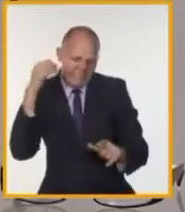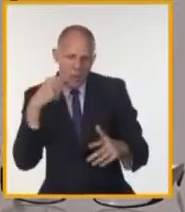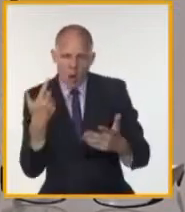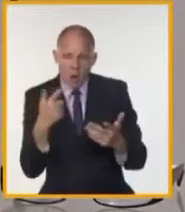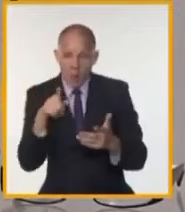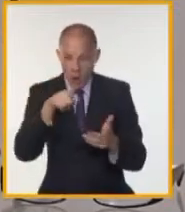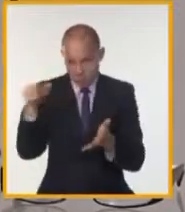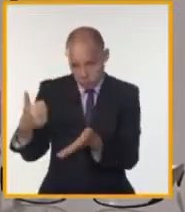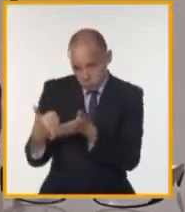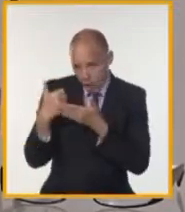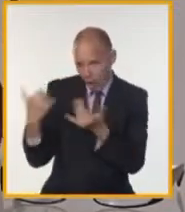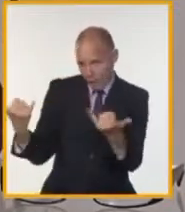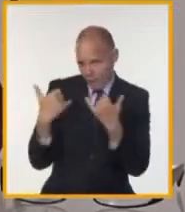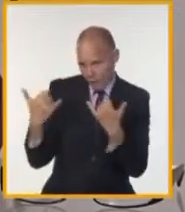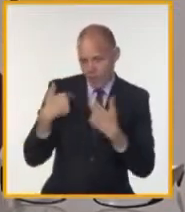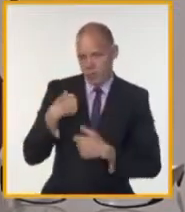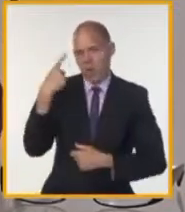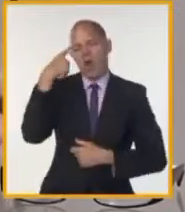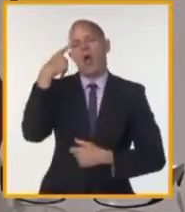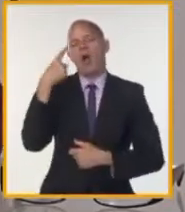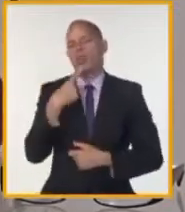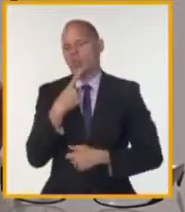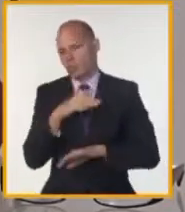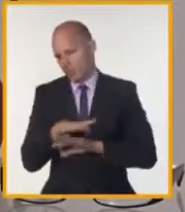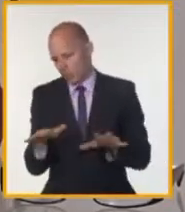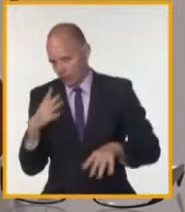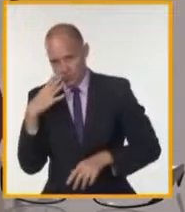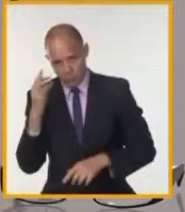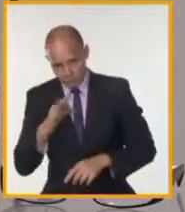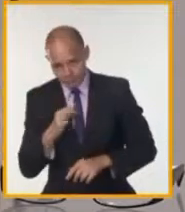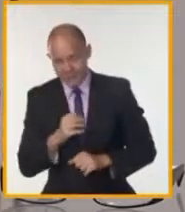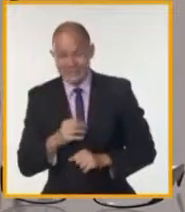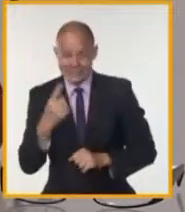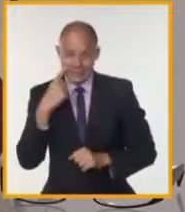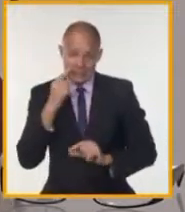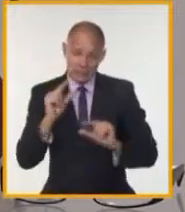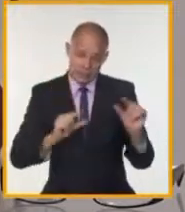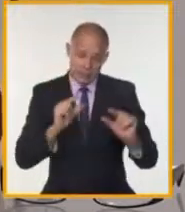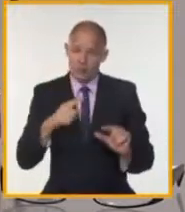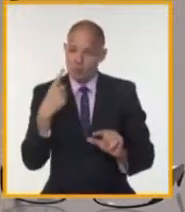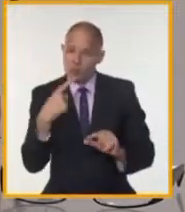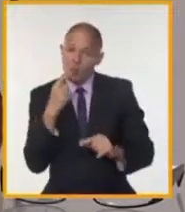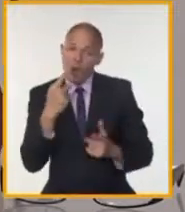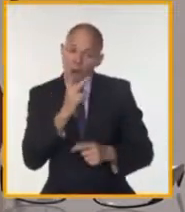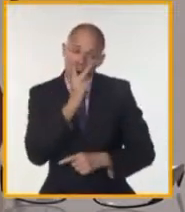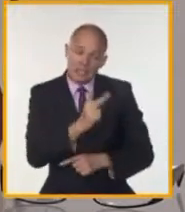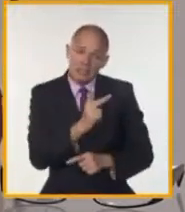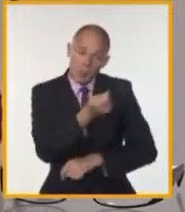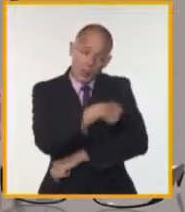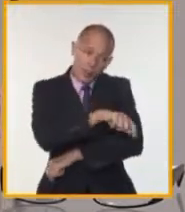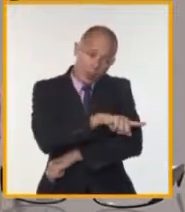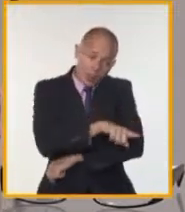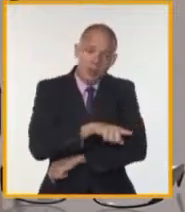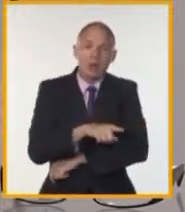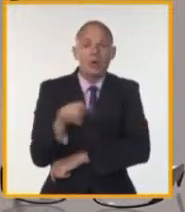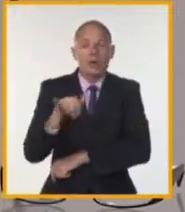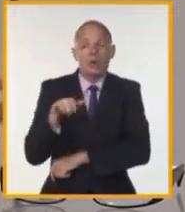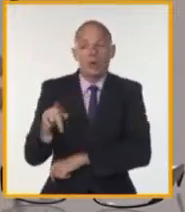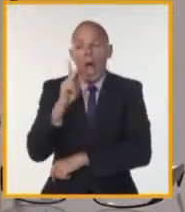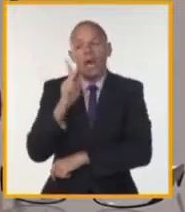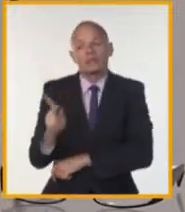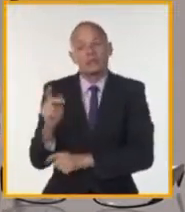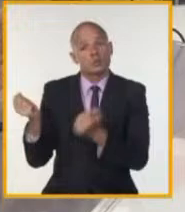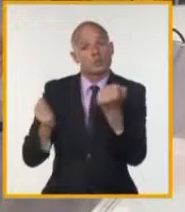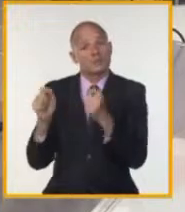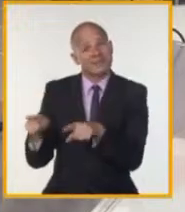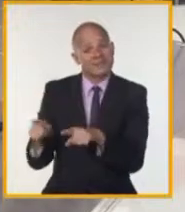y también el cliente pasajero. Claro. Quiere decir que estamos en el medio de satisfacer las dos necesidades de eso. En eso estamos marcados nosotros como empresa de Taxi Cuba. Es un modelo de gestión diferente